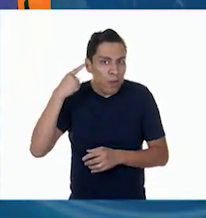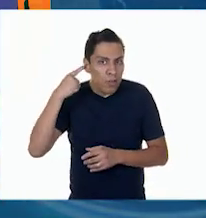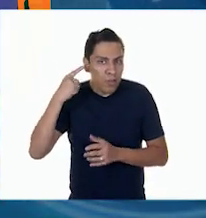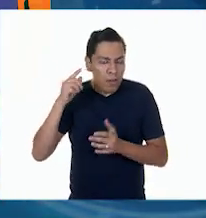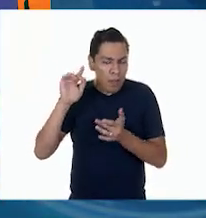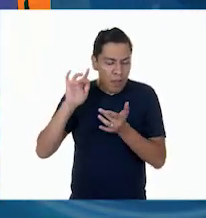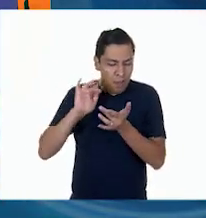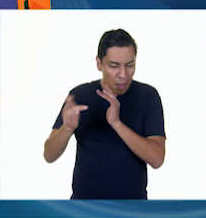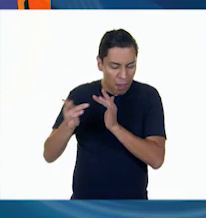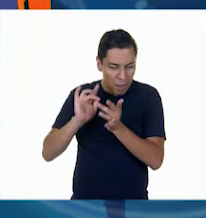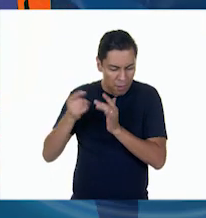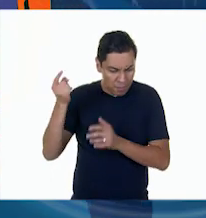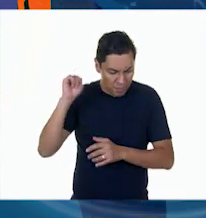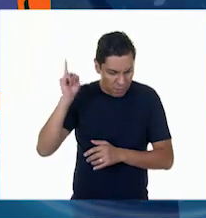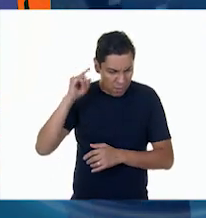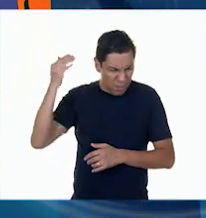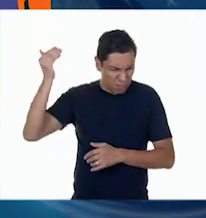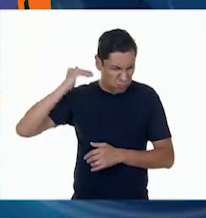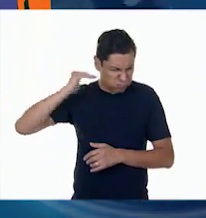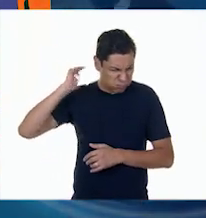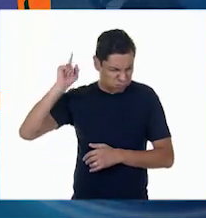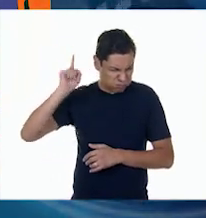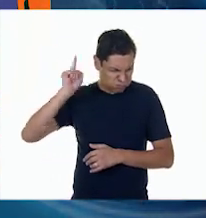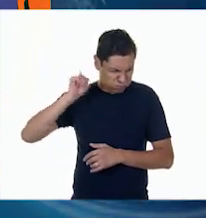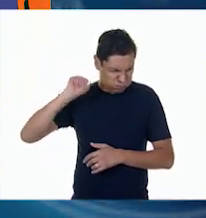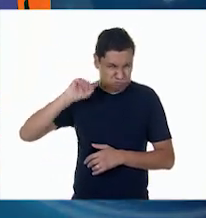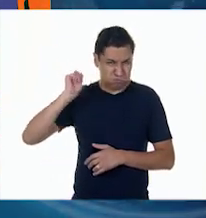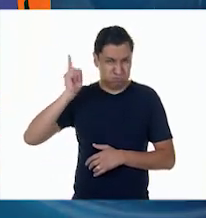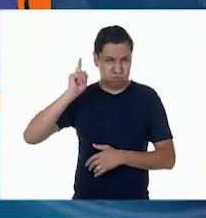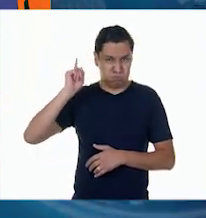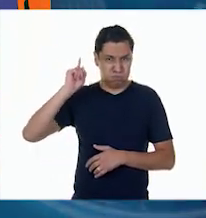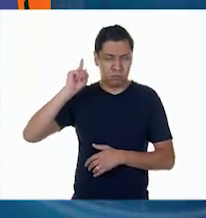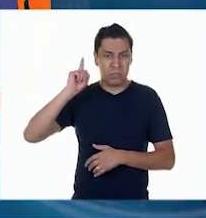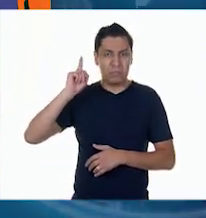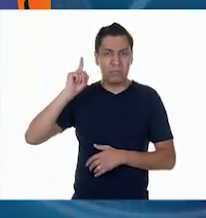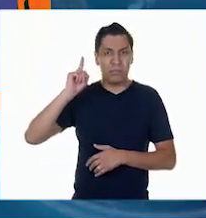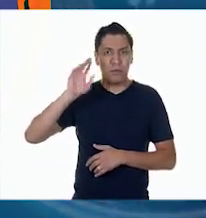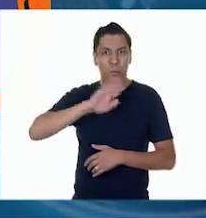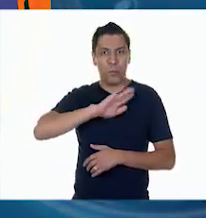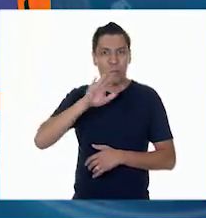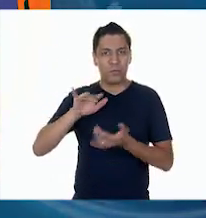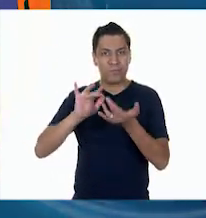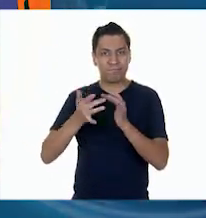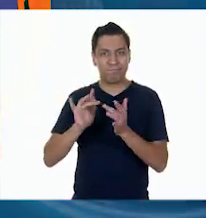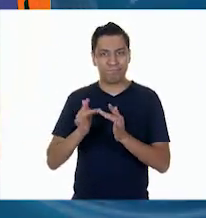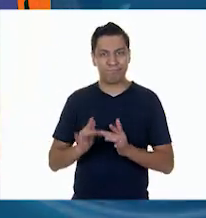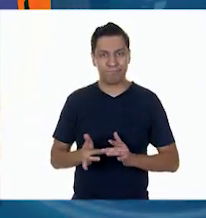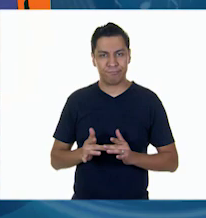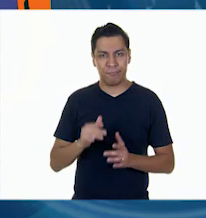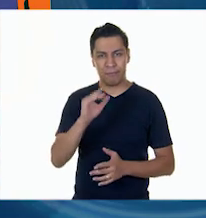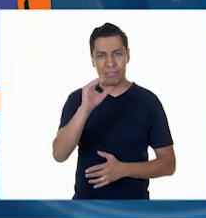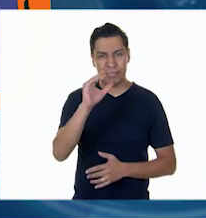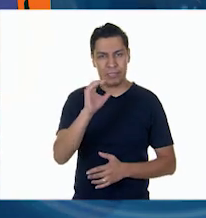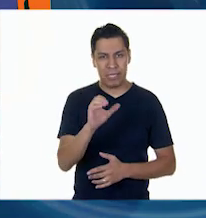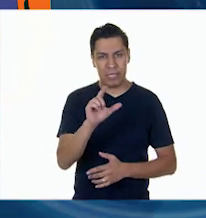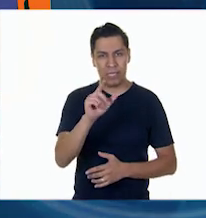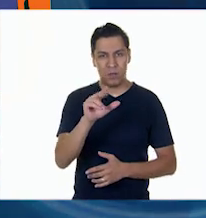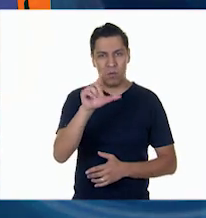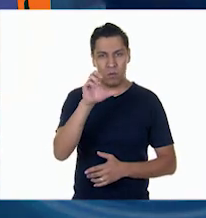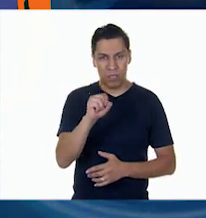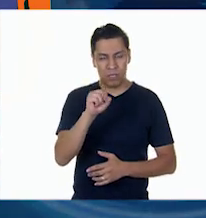muy fuerte pueden dañarse o pueden morir literalmente. Cuando se